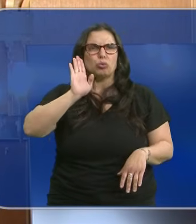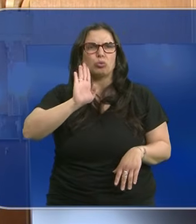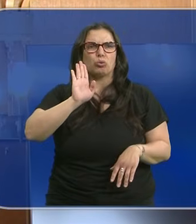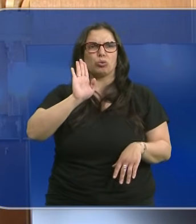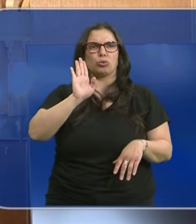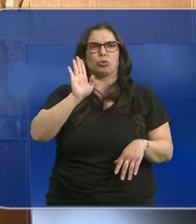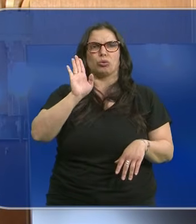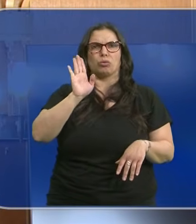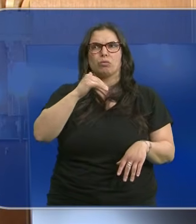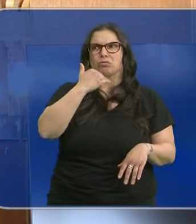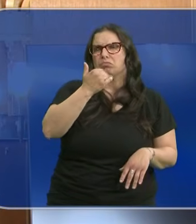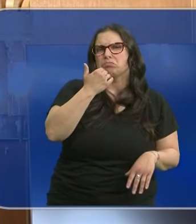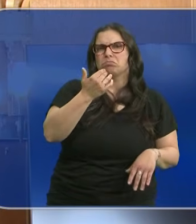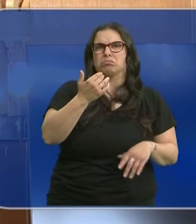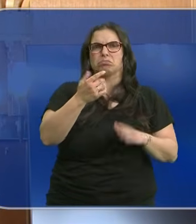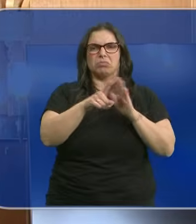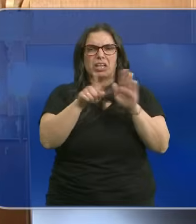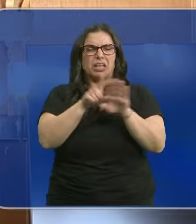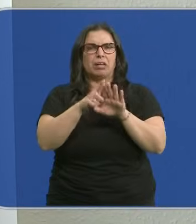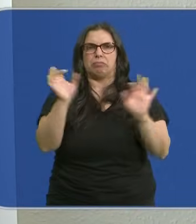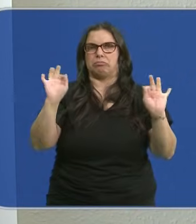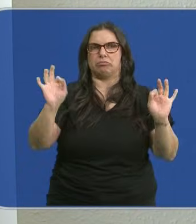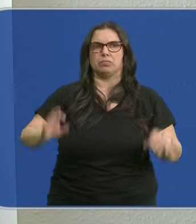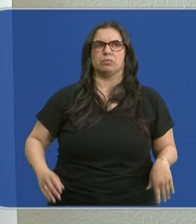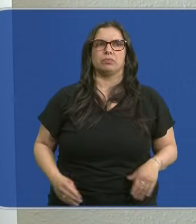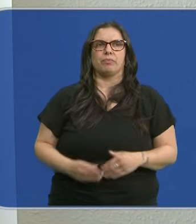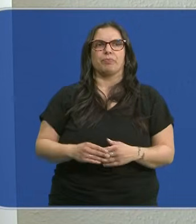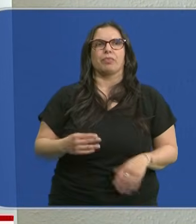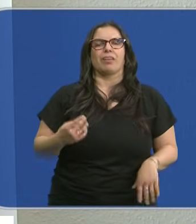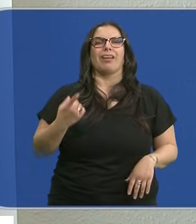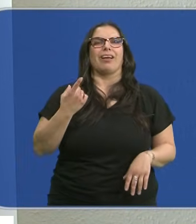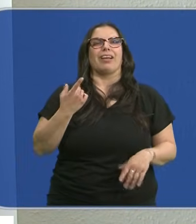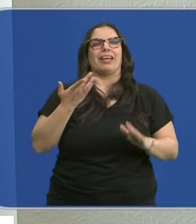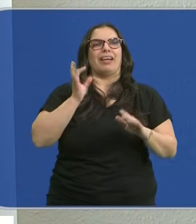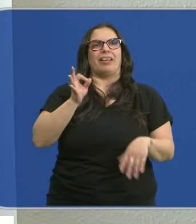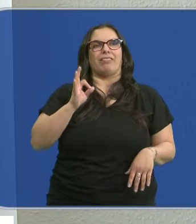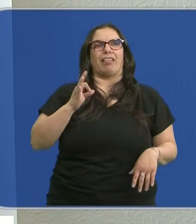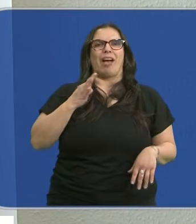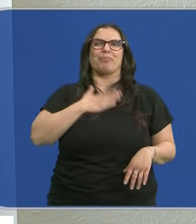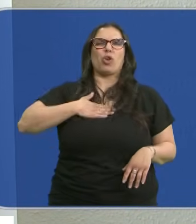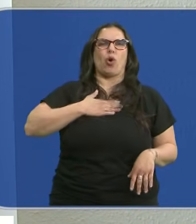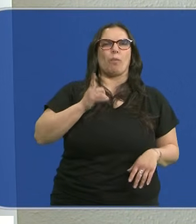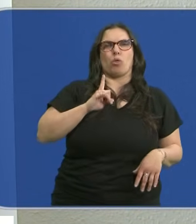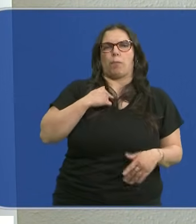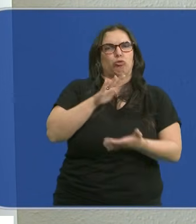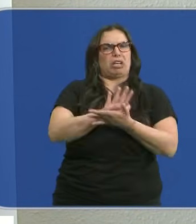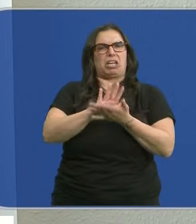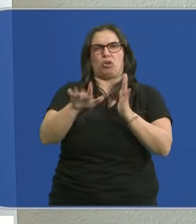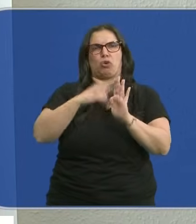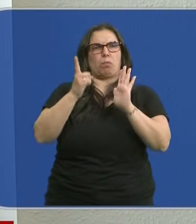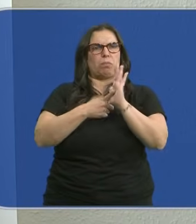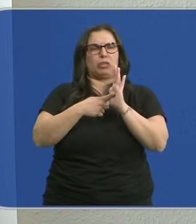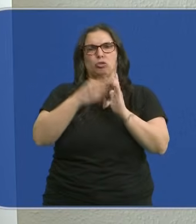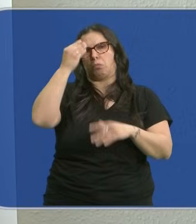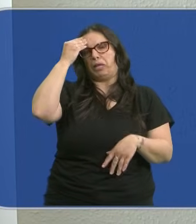haber cometido irregularidad o delito alguno. Que sea un día desagradable no significa que sea un día intranquilo. Estoy absolutamente tranquilo de que no va a